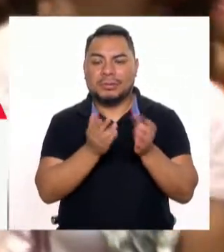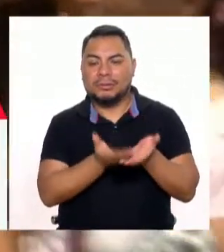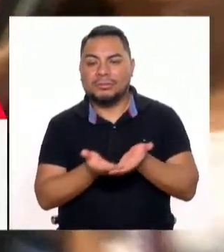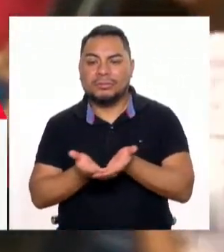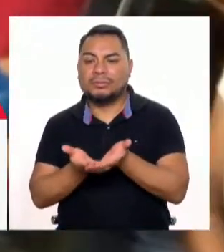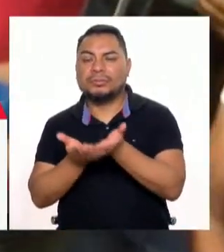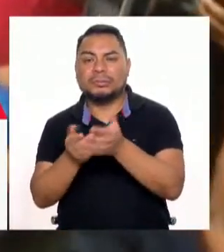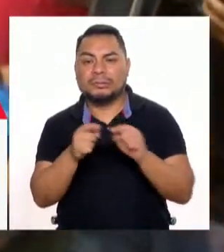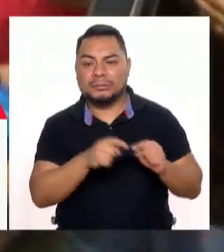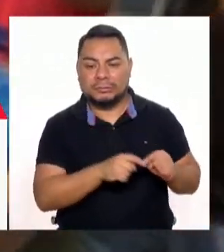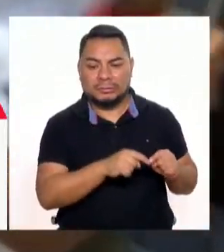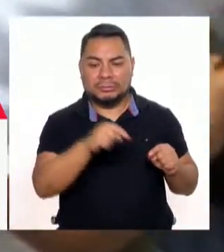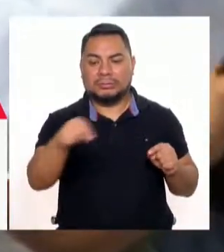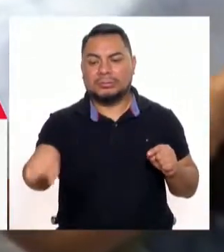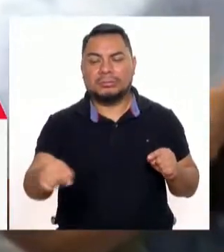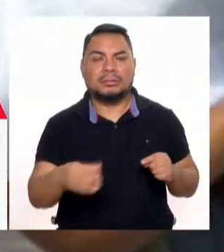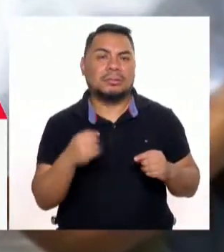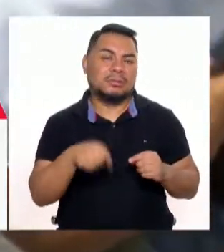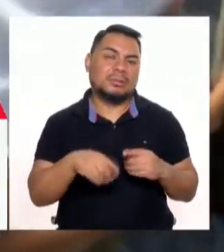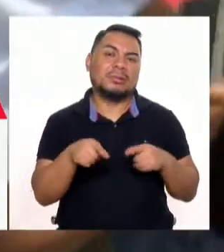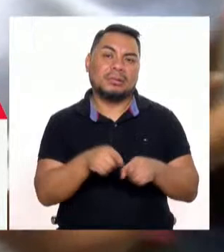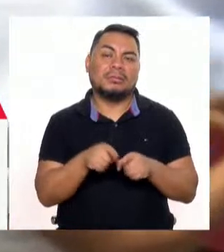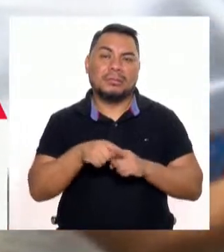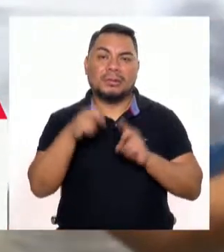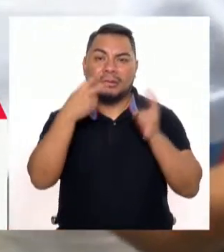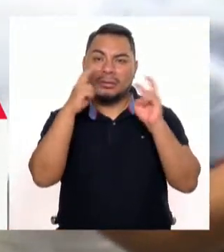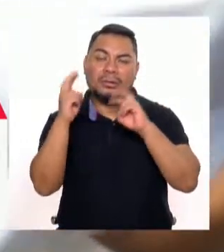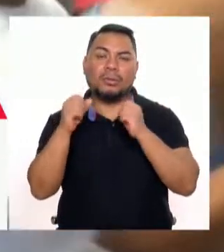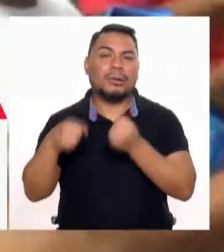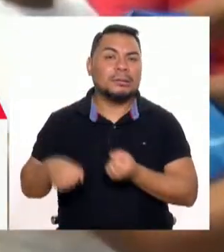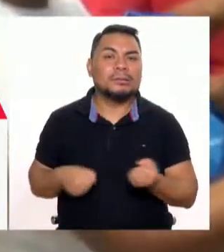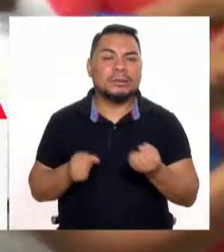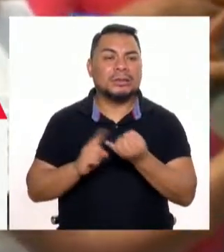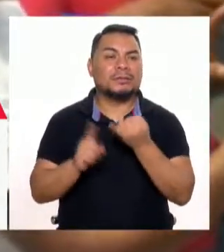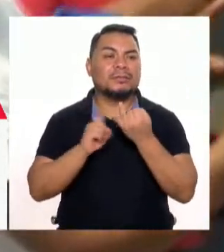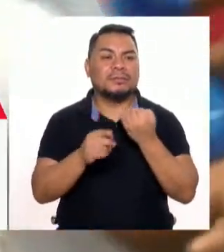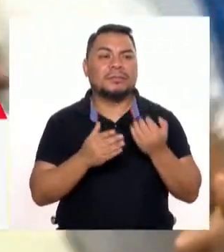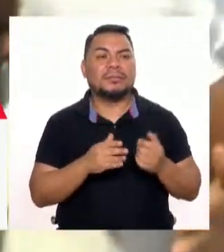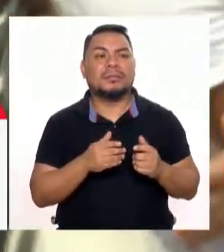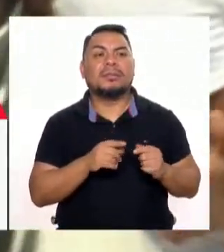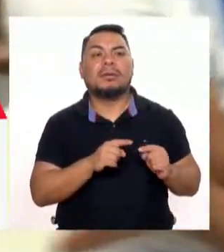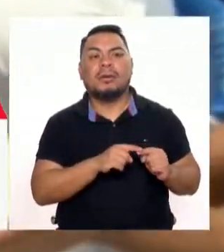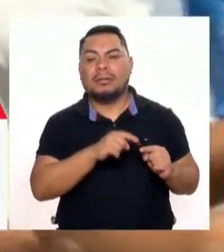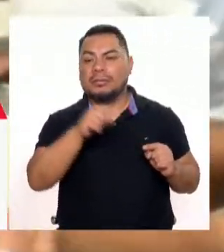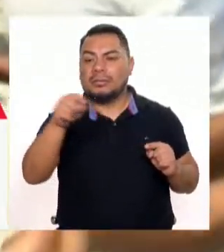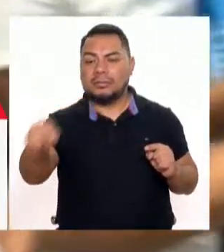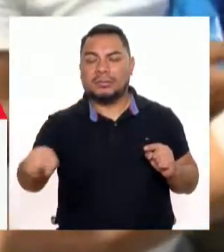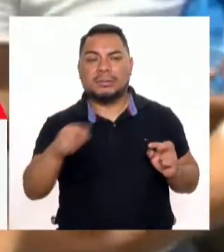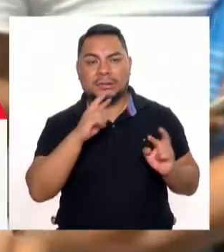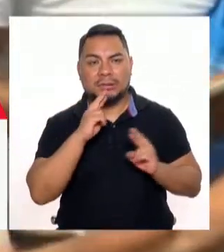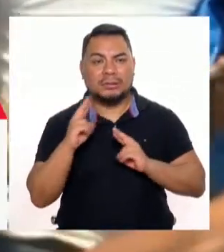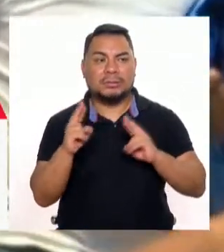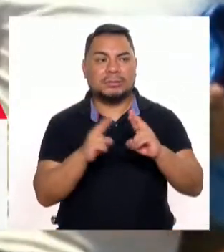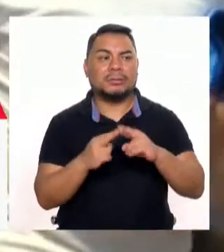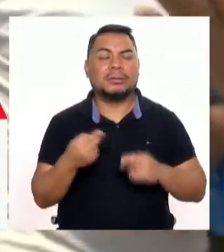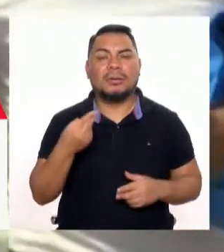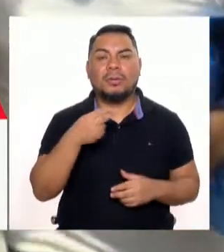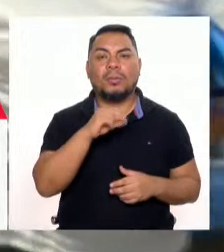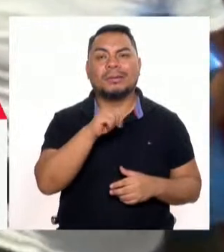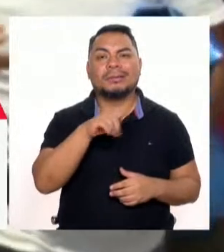comerciantes agricultores para poder cruzar el puente guayaga a través de estas